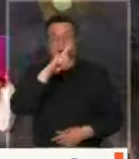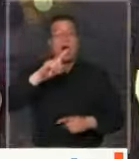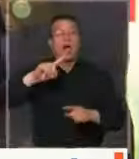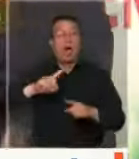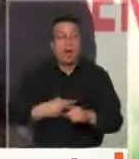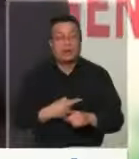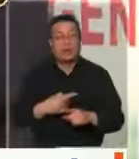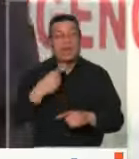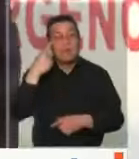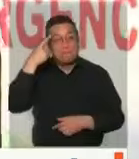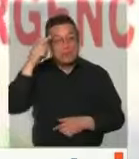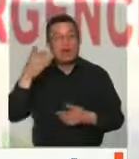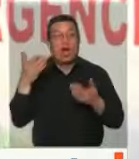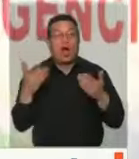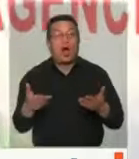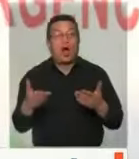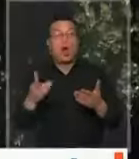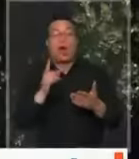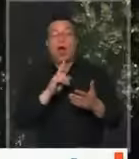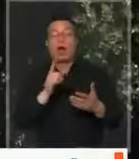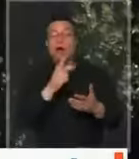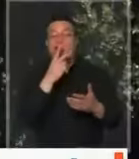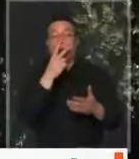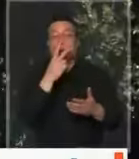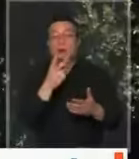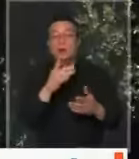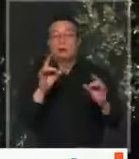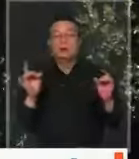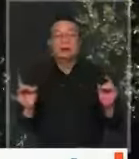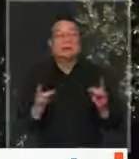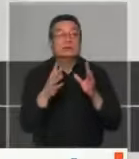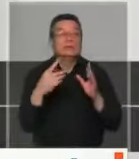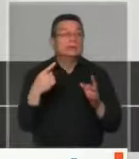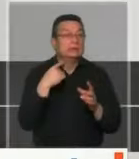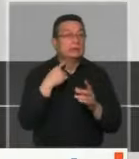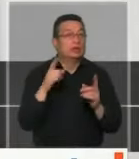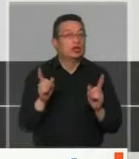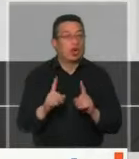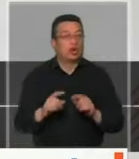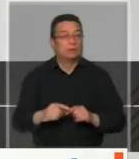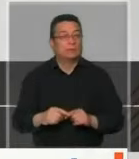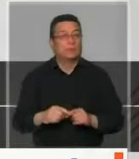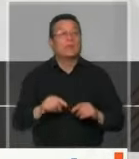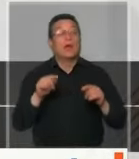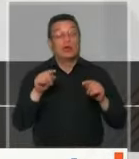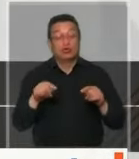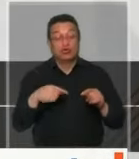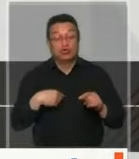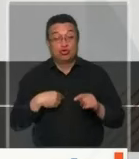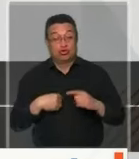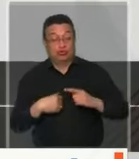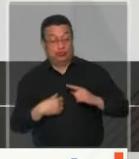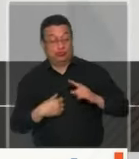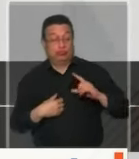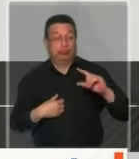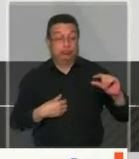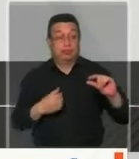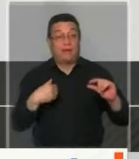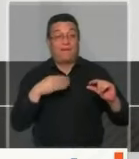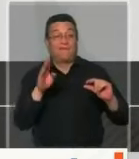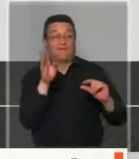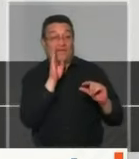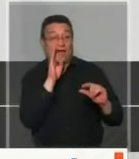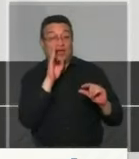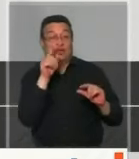pero ahora, no con la mirada de que fue un accidente. Cuando yo iba saliendo del baño hacia